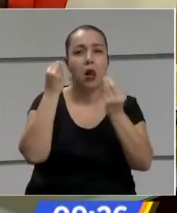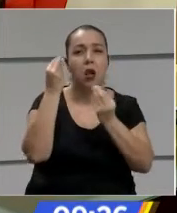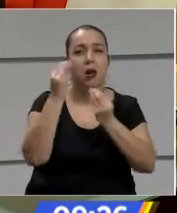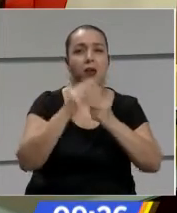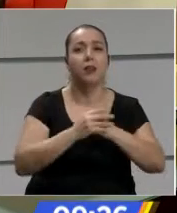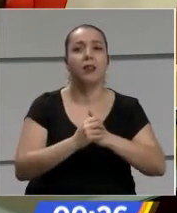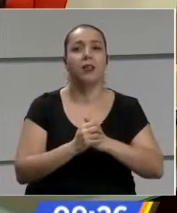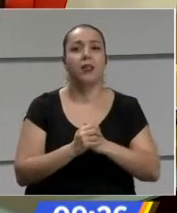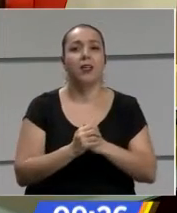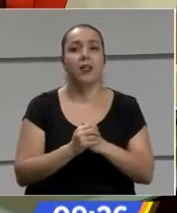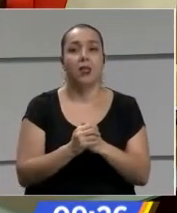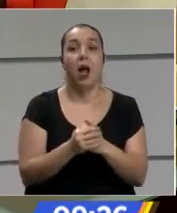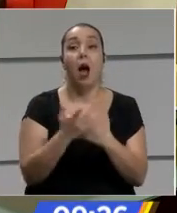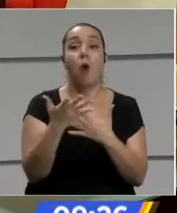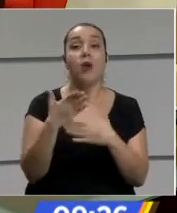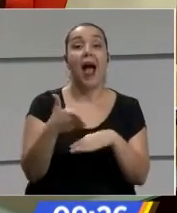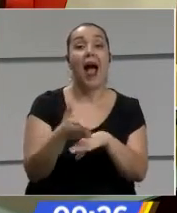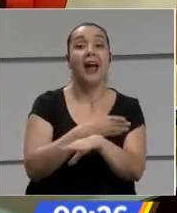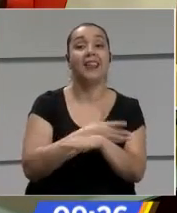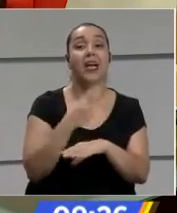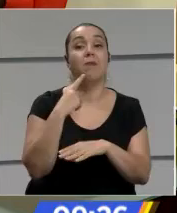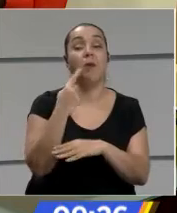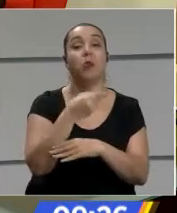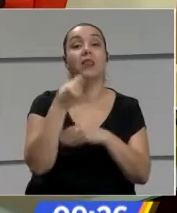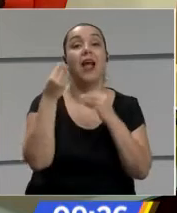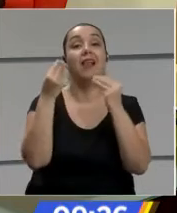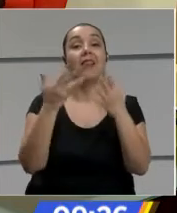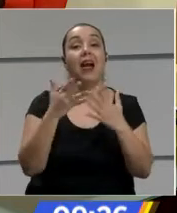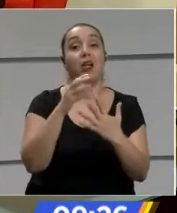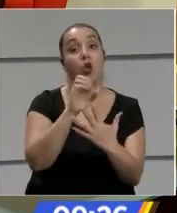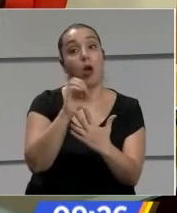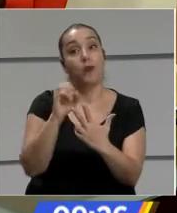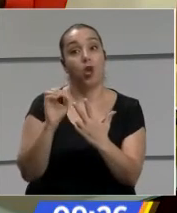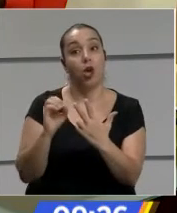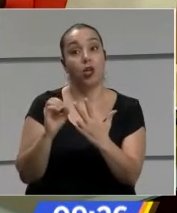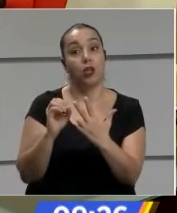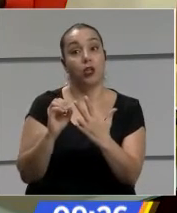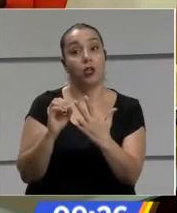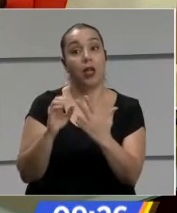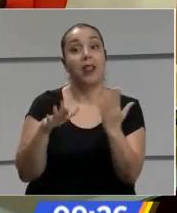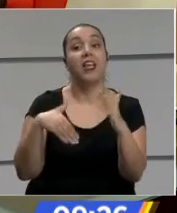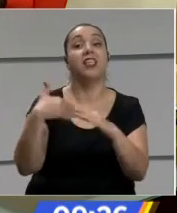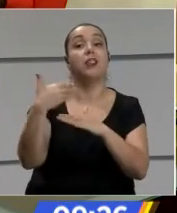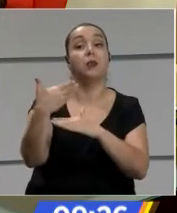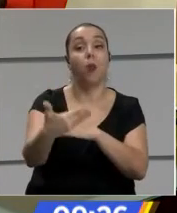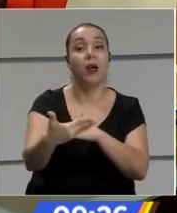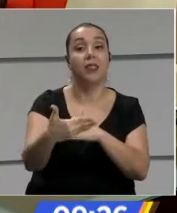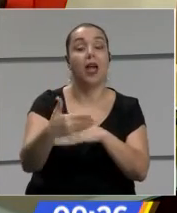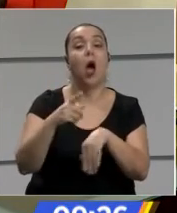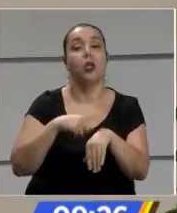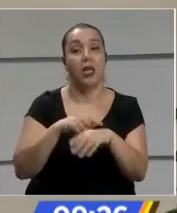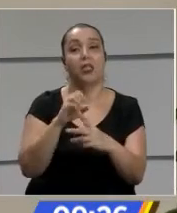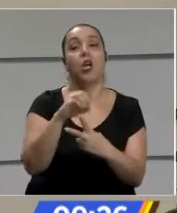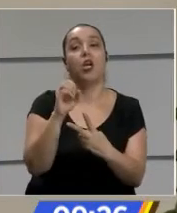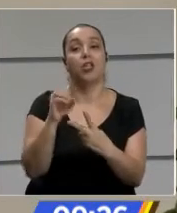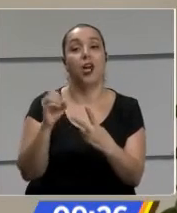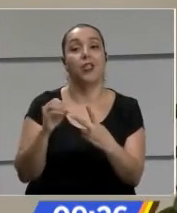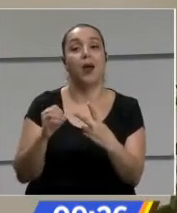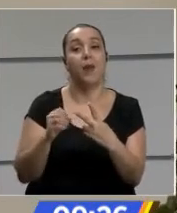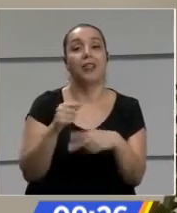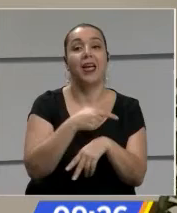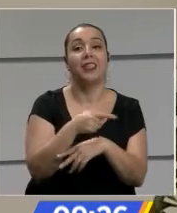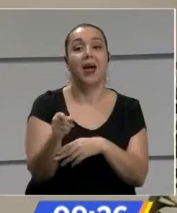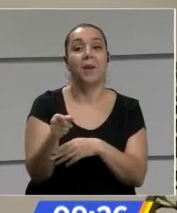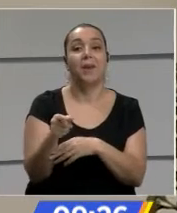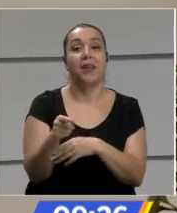antes vamos a darles opciones. Porque están... Tres opciones. Hay tres opciones. Las opciones. Las opciones. Okay, corte, muy correcto, bien. Sí.